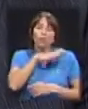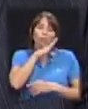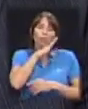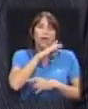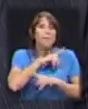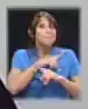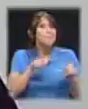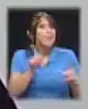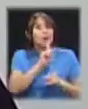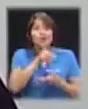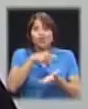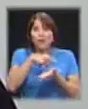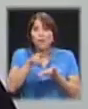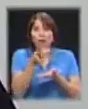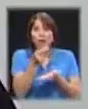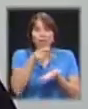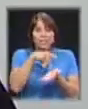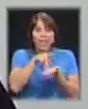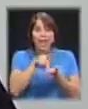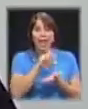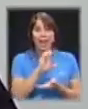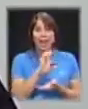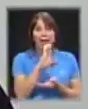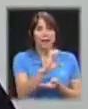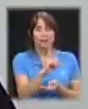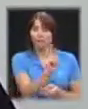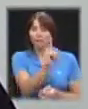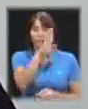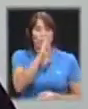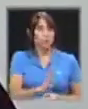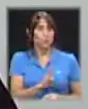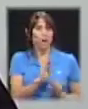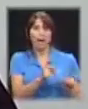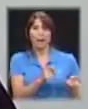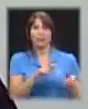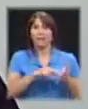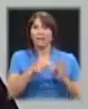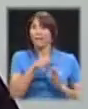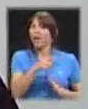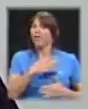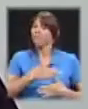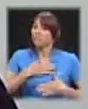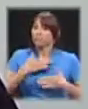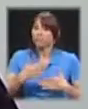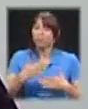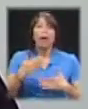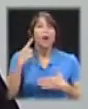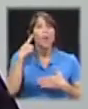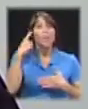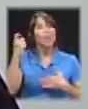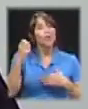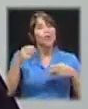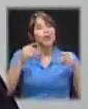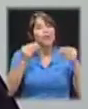más, nunca, lo cual está hablando de porque hay gente que más o menos